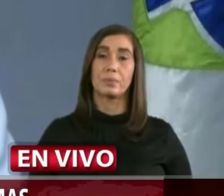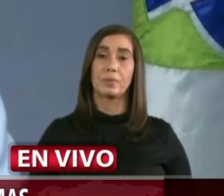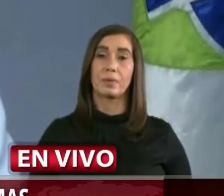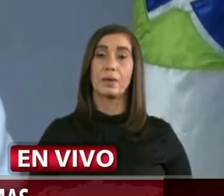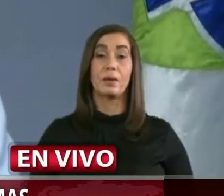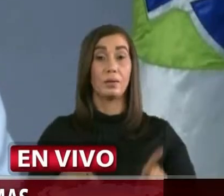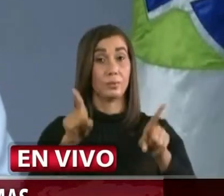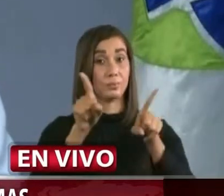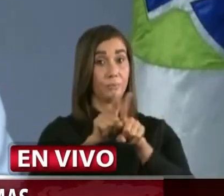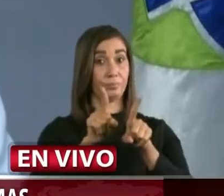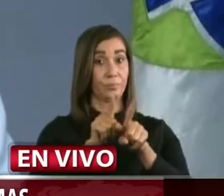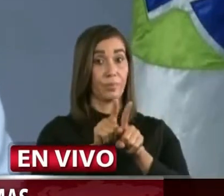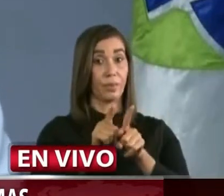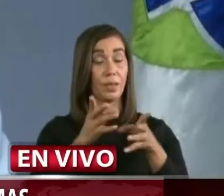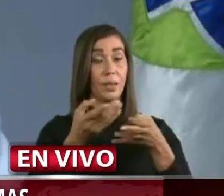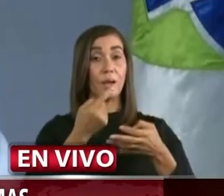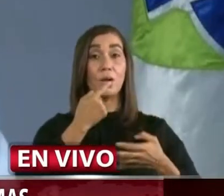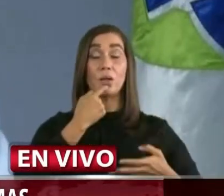Queremos igualmente